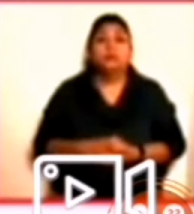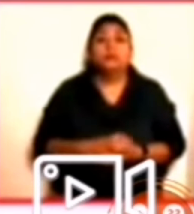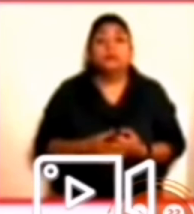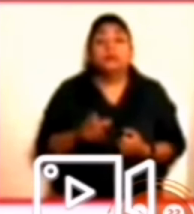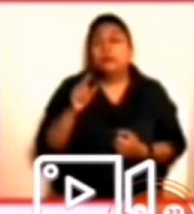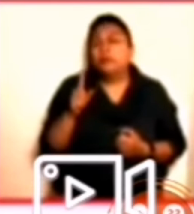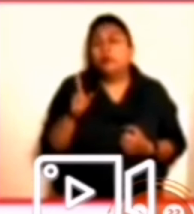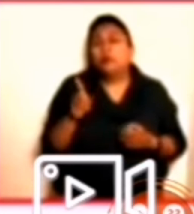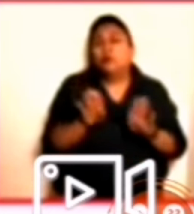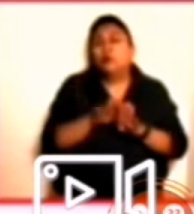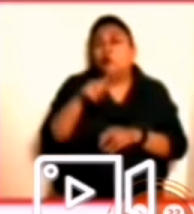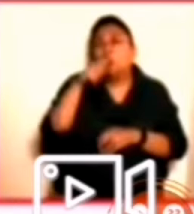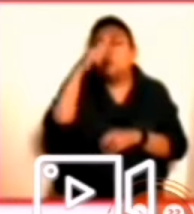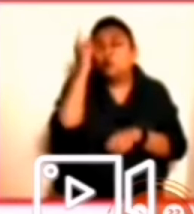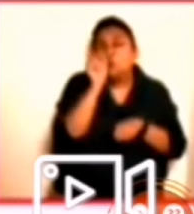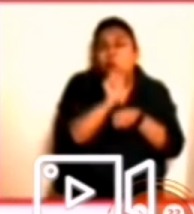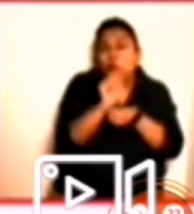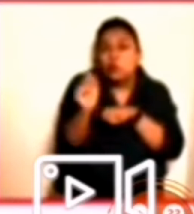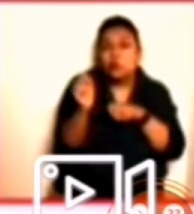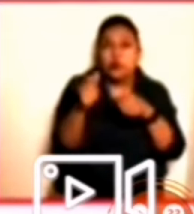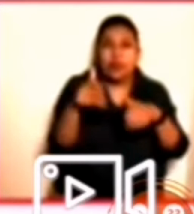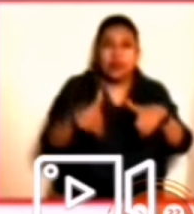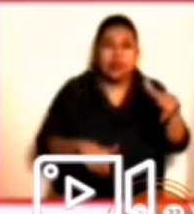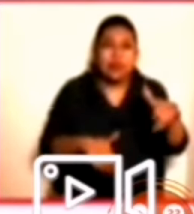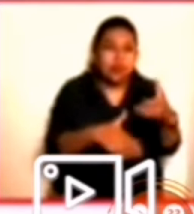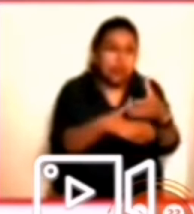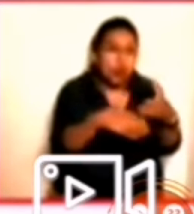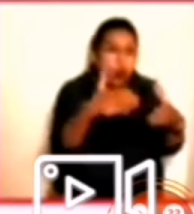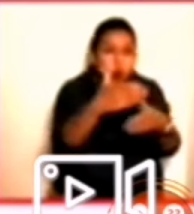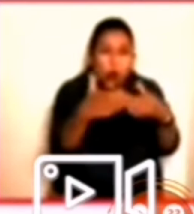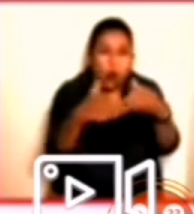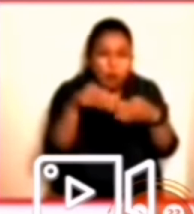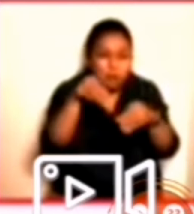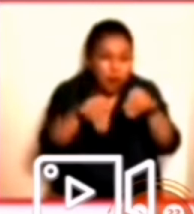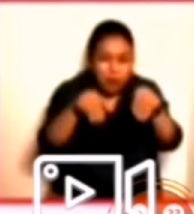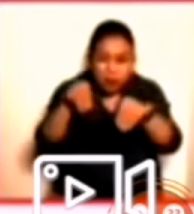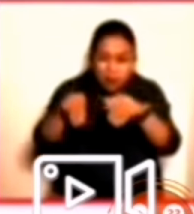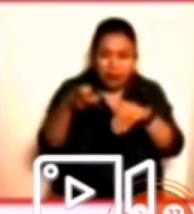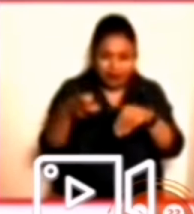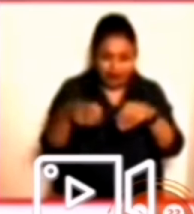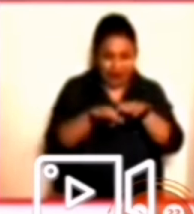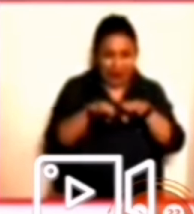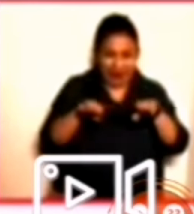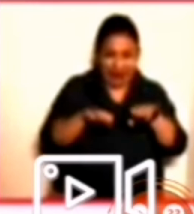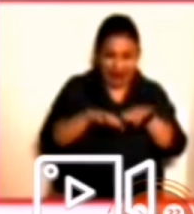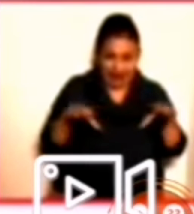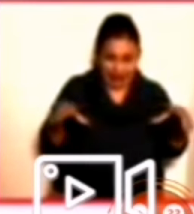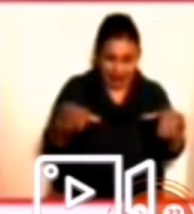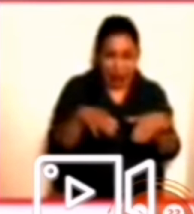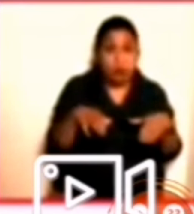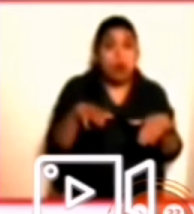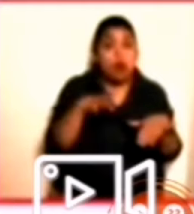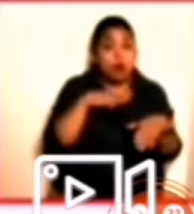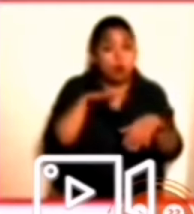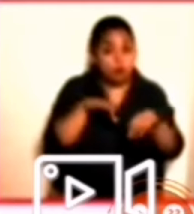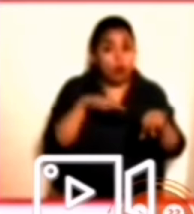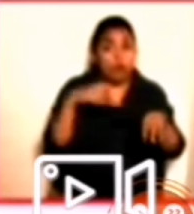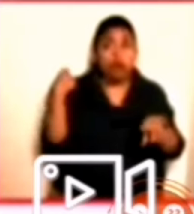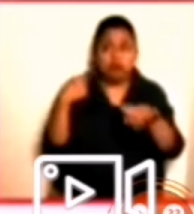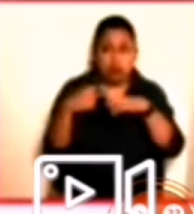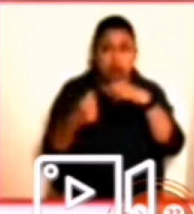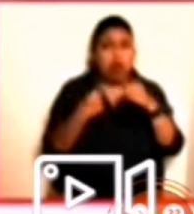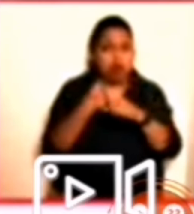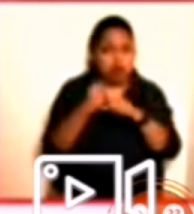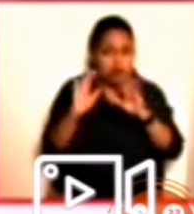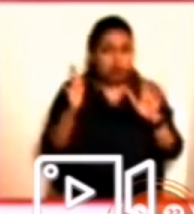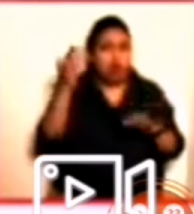muy sencillas con teatro de objetos esta compañía tiene trabajando ya muchos años